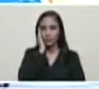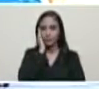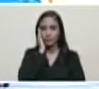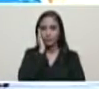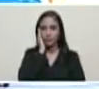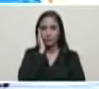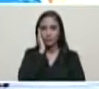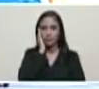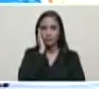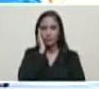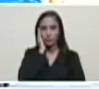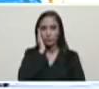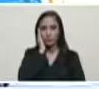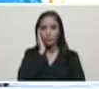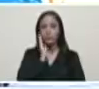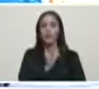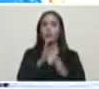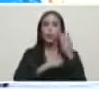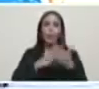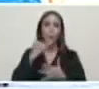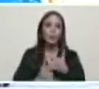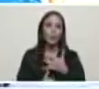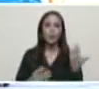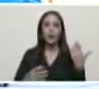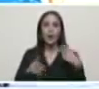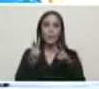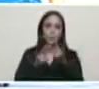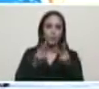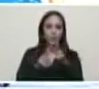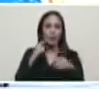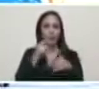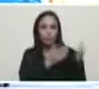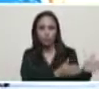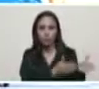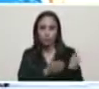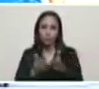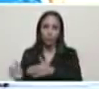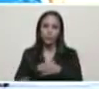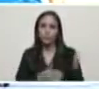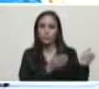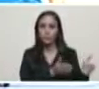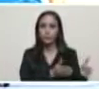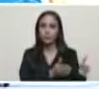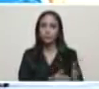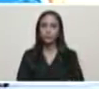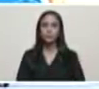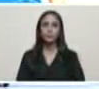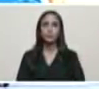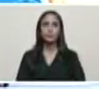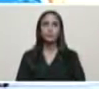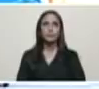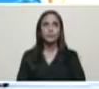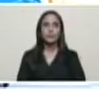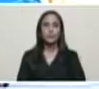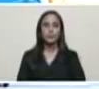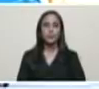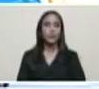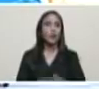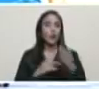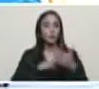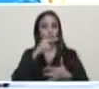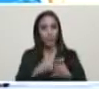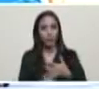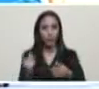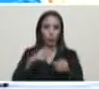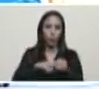enmarcados en la gran misión vivienda Venezuela fase uno enmarcado en el programa de